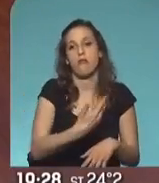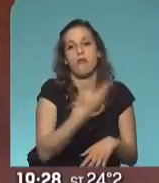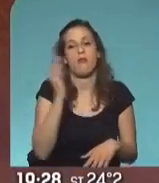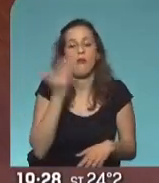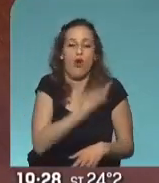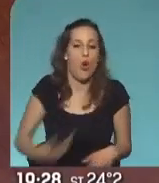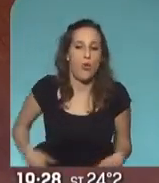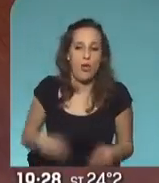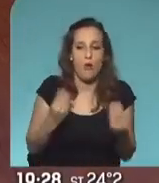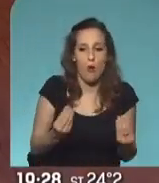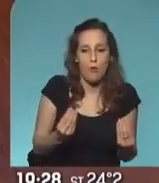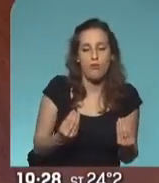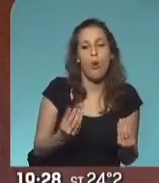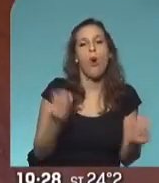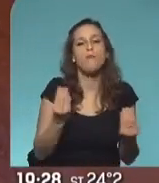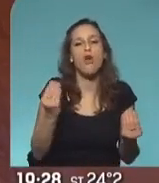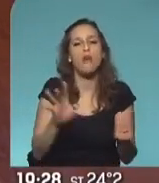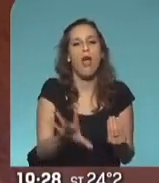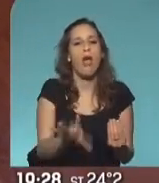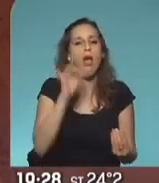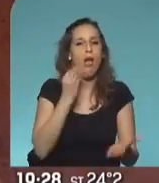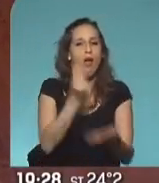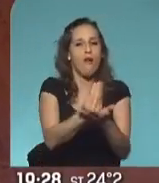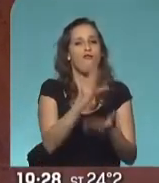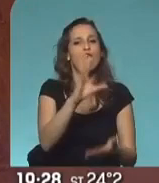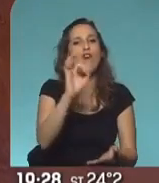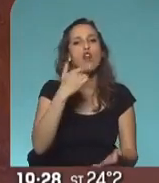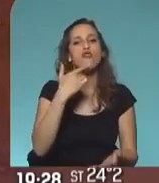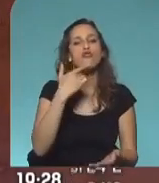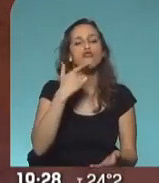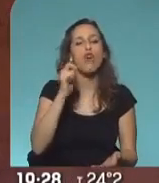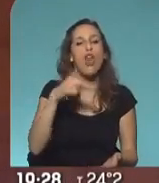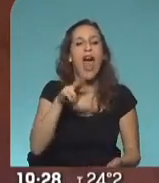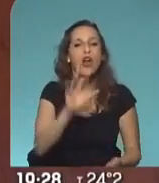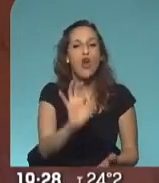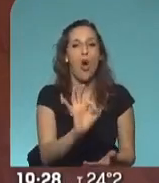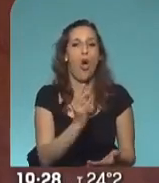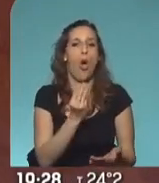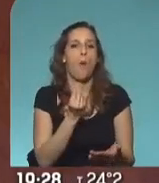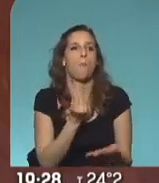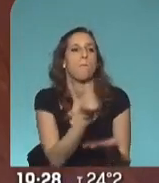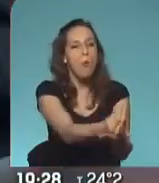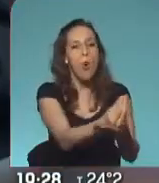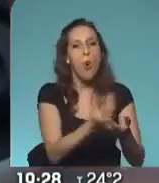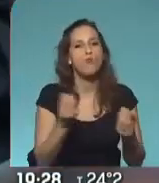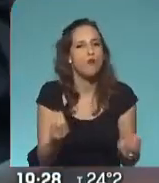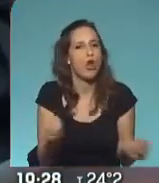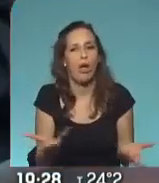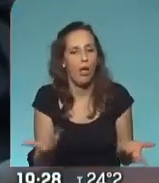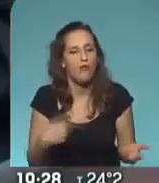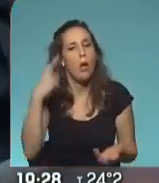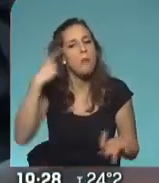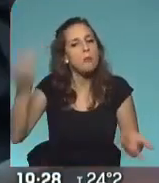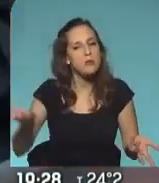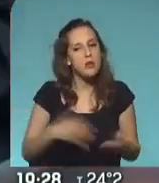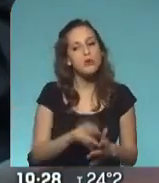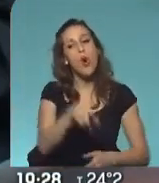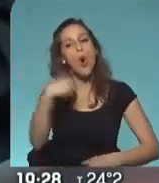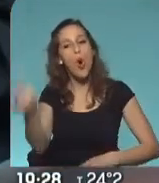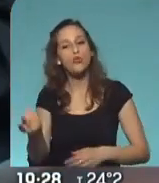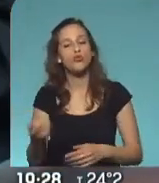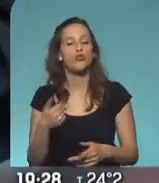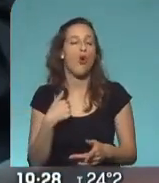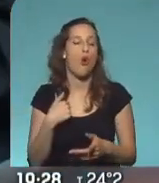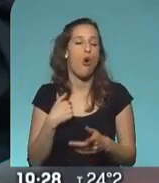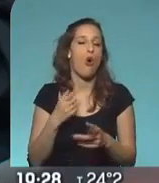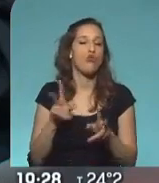qué fue electo Bolsonaro, teniendo en cuenta que trabajaste mucho tiempo con Dilma y con Lula. Y por otro lado, ¿qué está sucediendo en